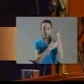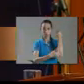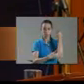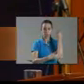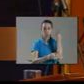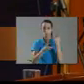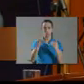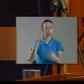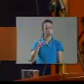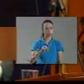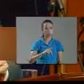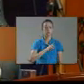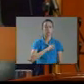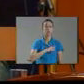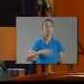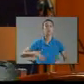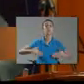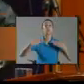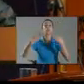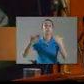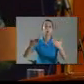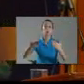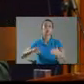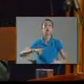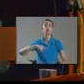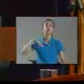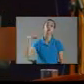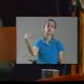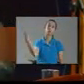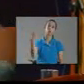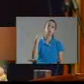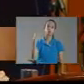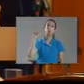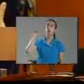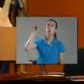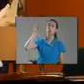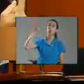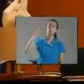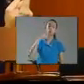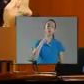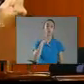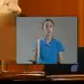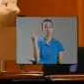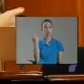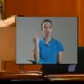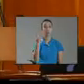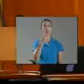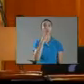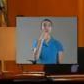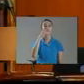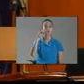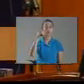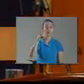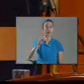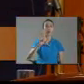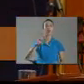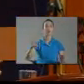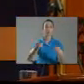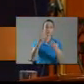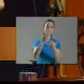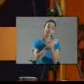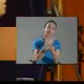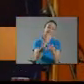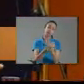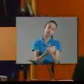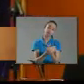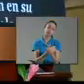No toque. De momento vamos a tocar los dos. El pecado original es un pecado que origina otros pecados. Se desprende de él. Esto